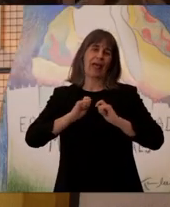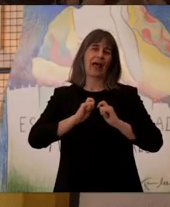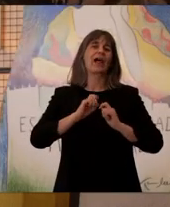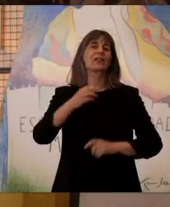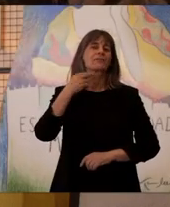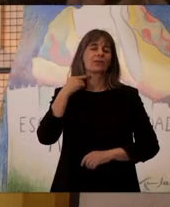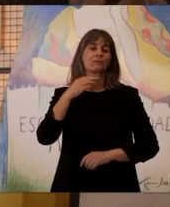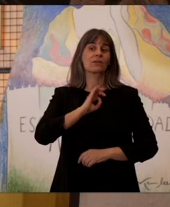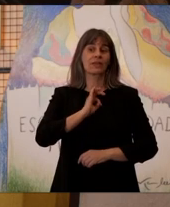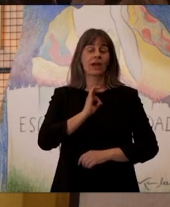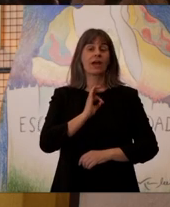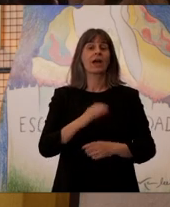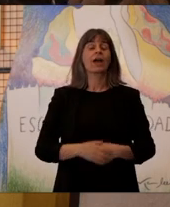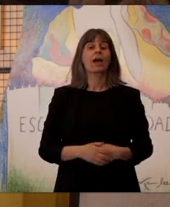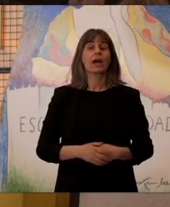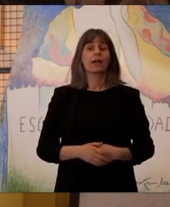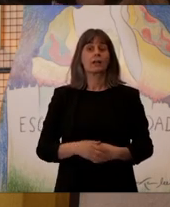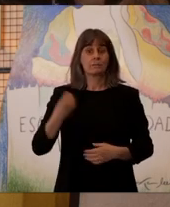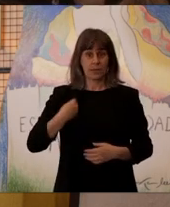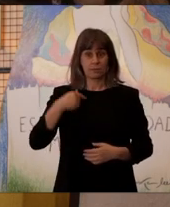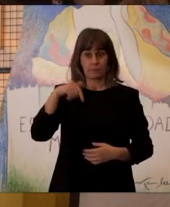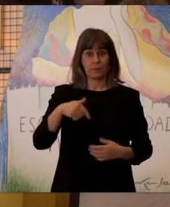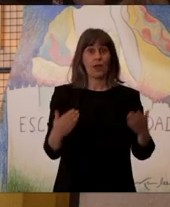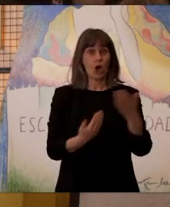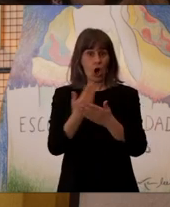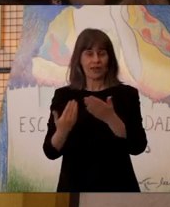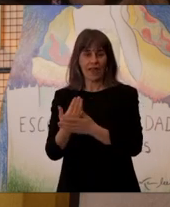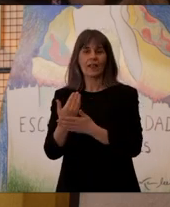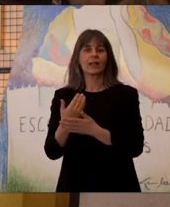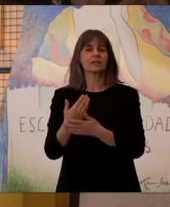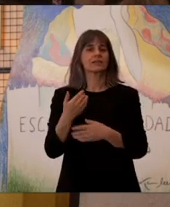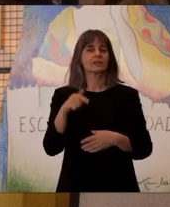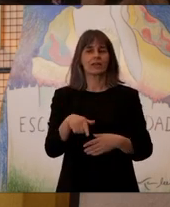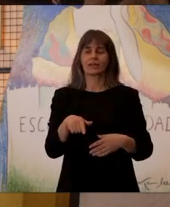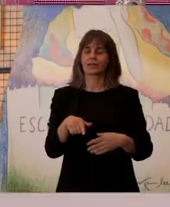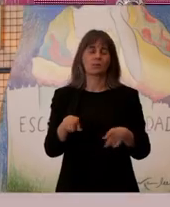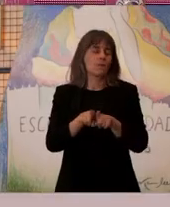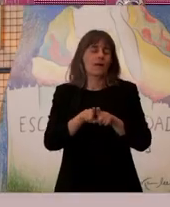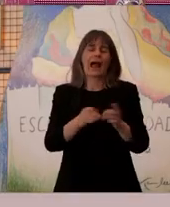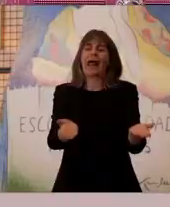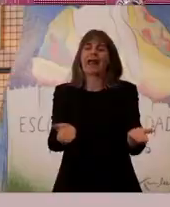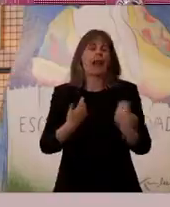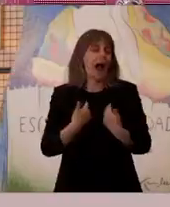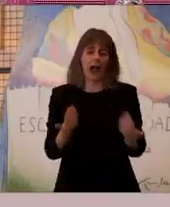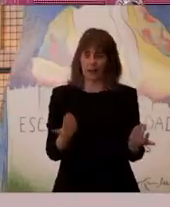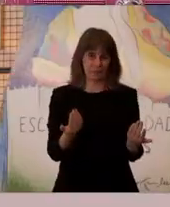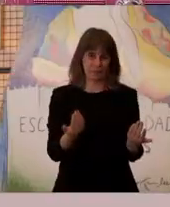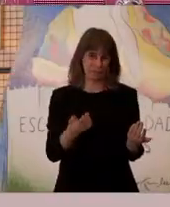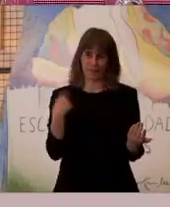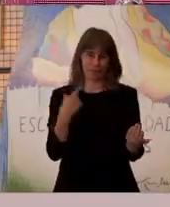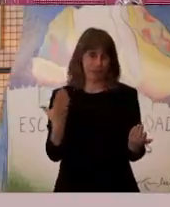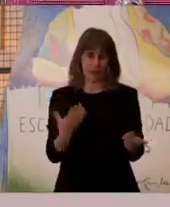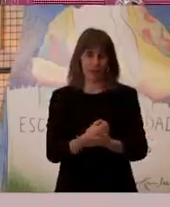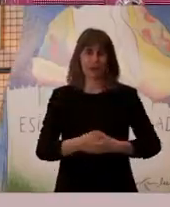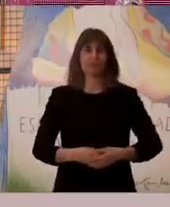pontevedra Aunque o cierto y que estas jornadas son en sí un agasayo para todas nos por